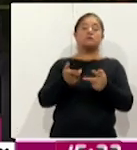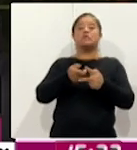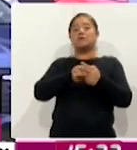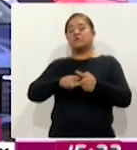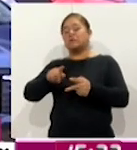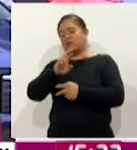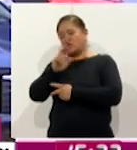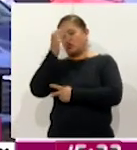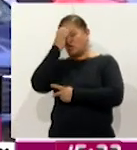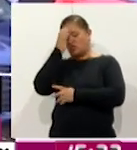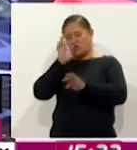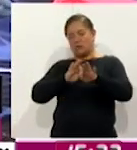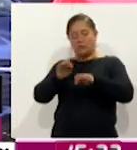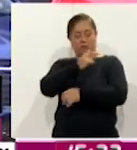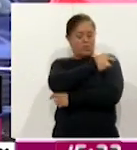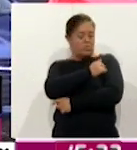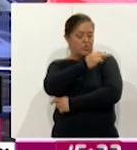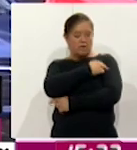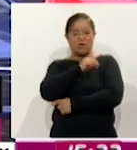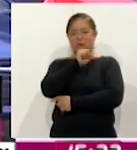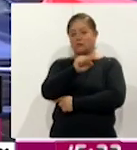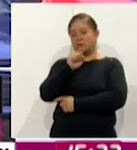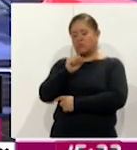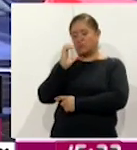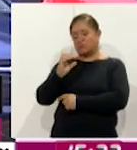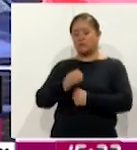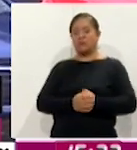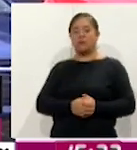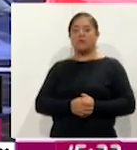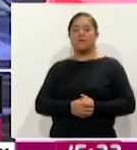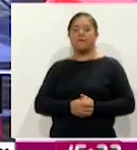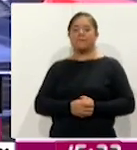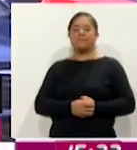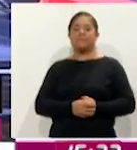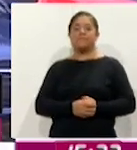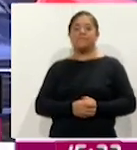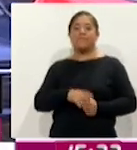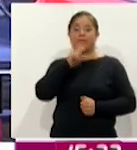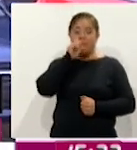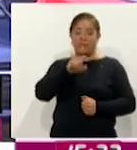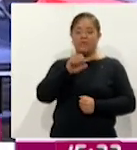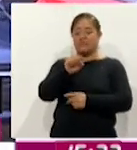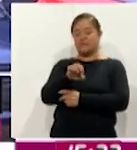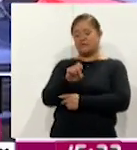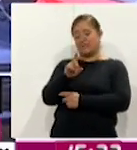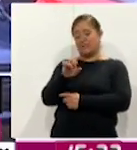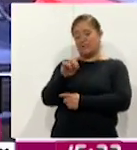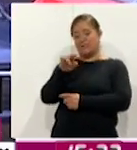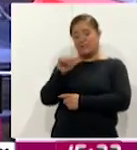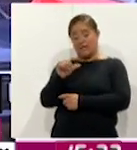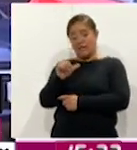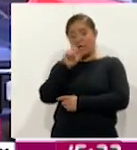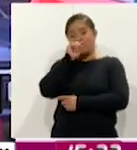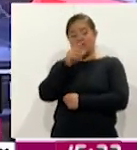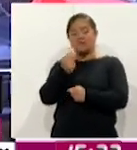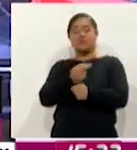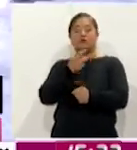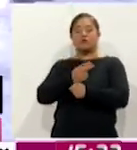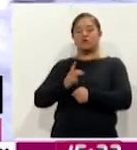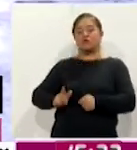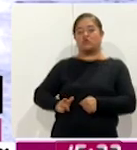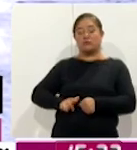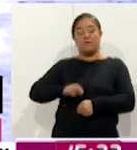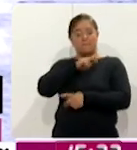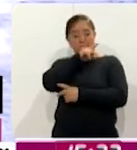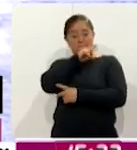Nacional, de la Secretaría de Seguridad Ciudadana, tanto también de Sedena, así como del secretario de Gobierno y la